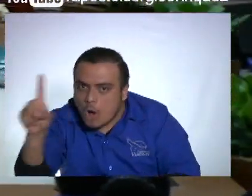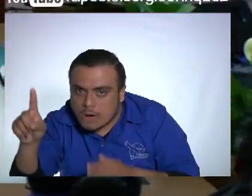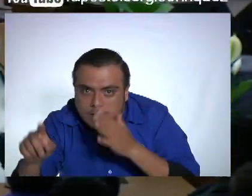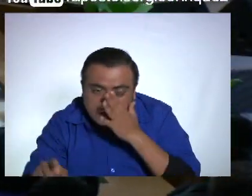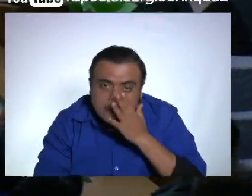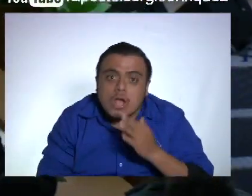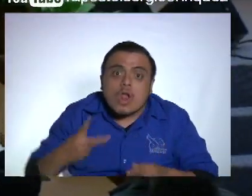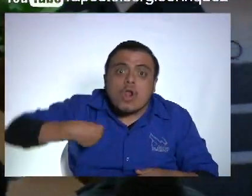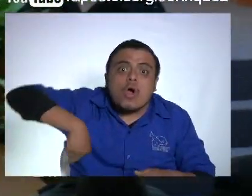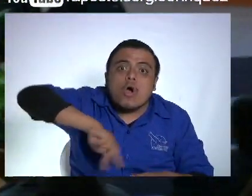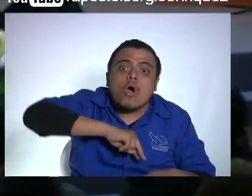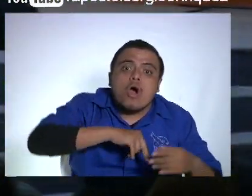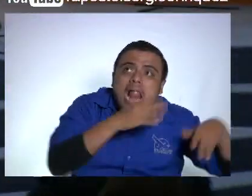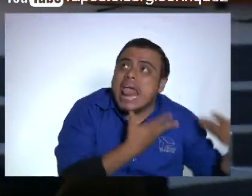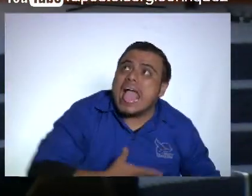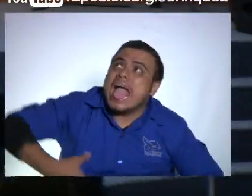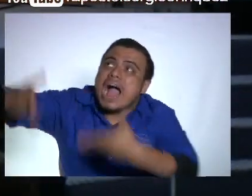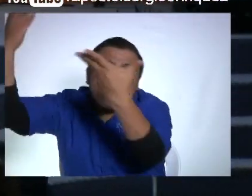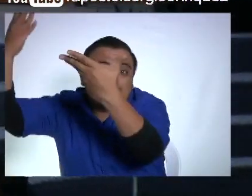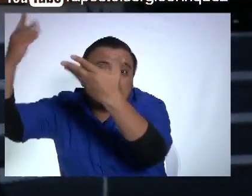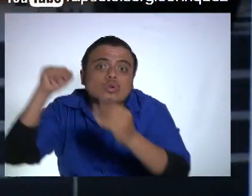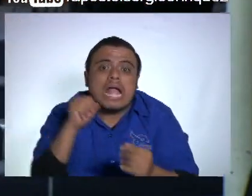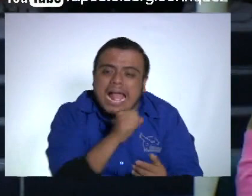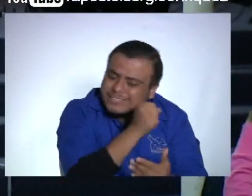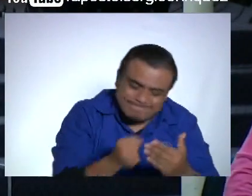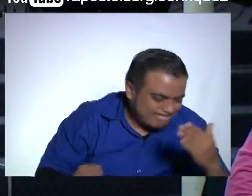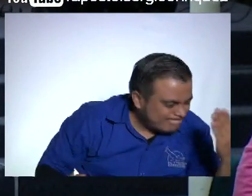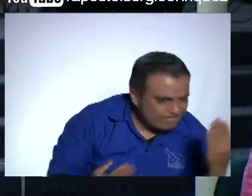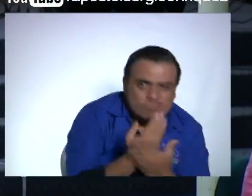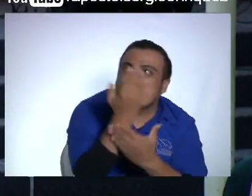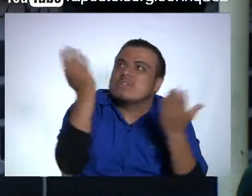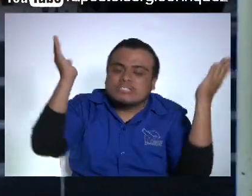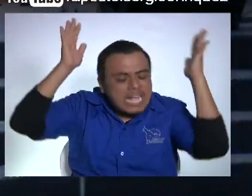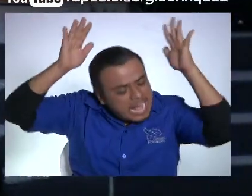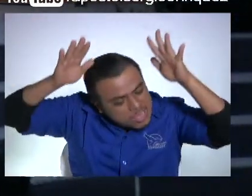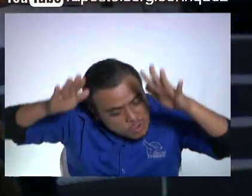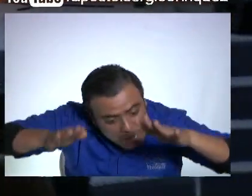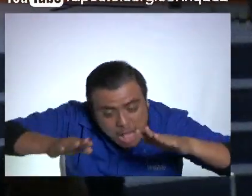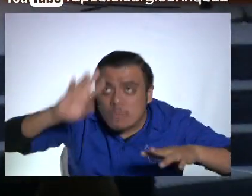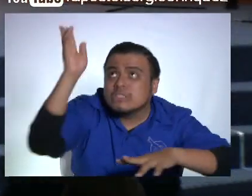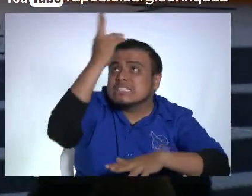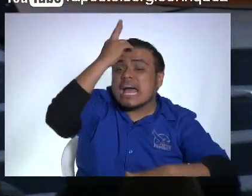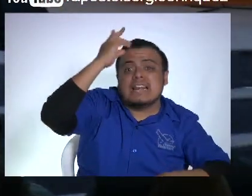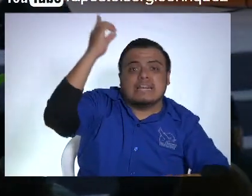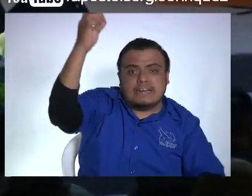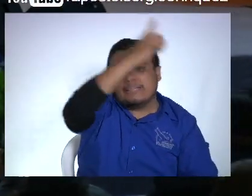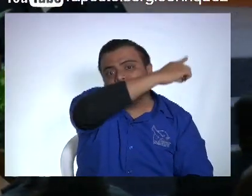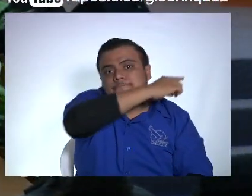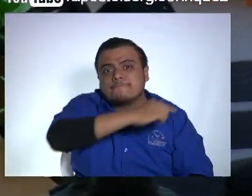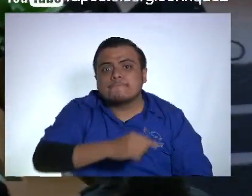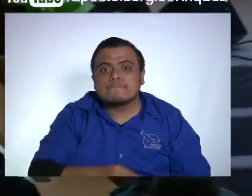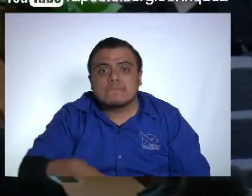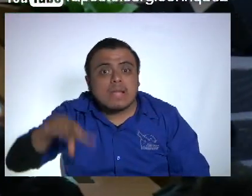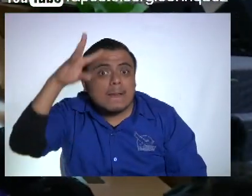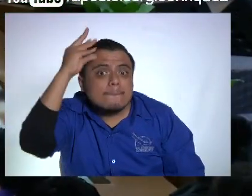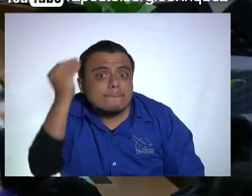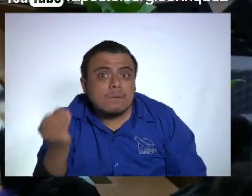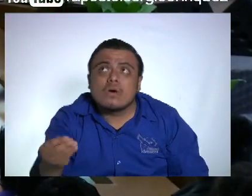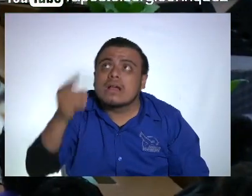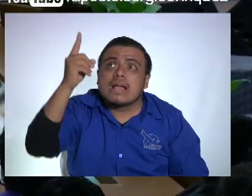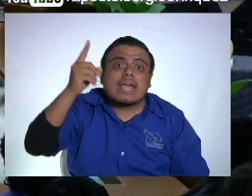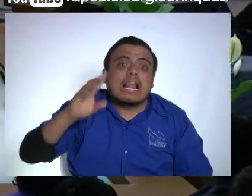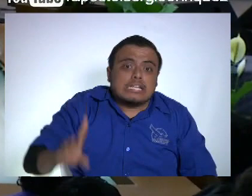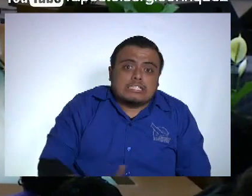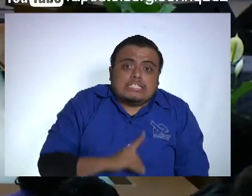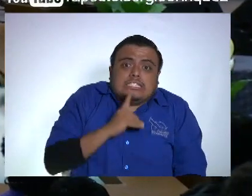para ofrecer un cántico nuevo, un cántico de adoración al Rey de Reyes y Señor de Señores, porque Él se merece lo